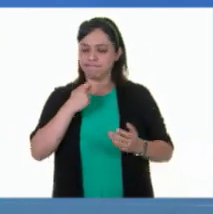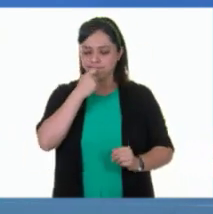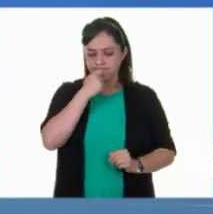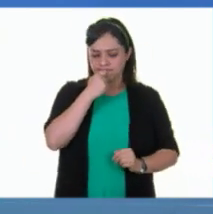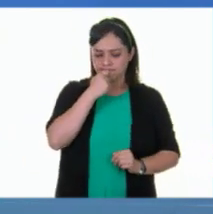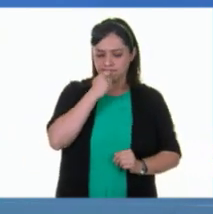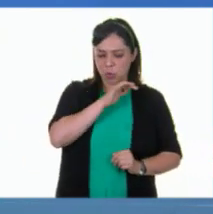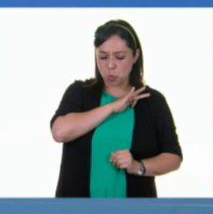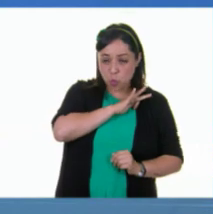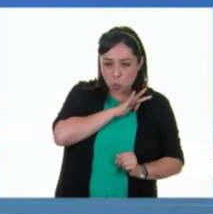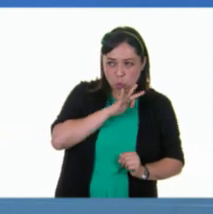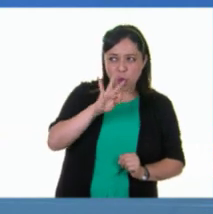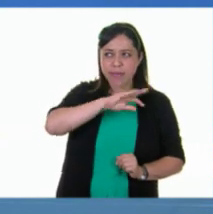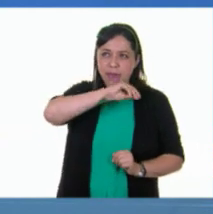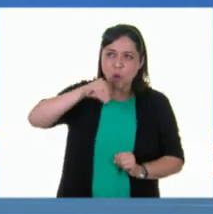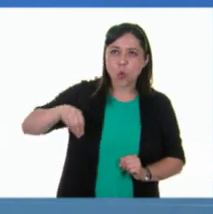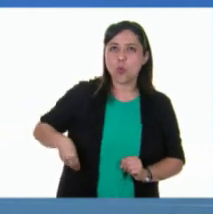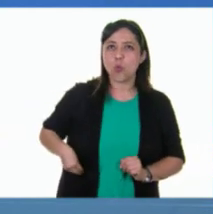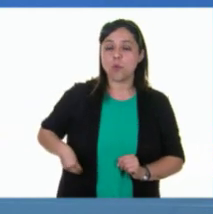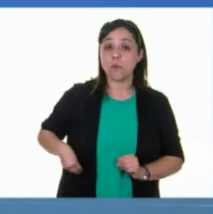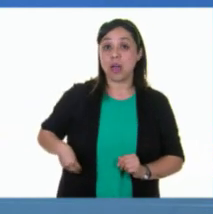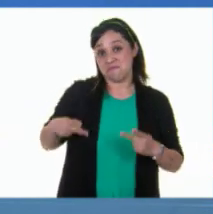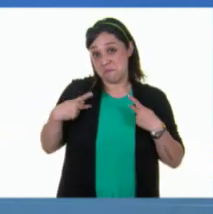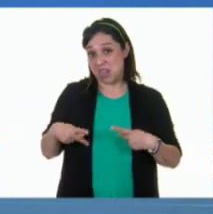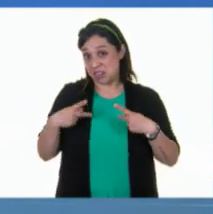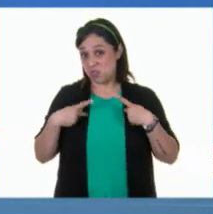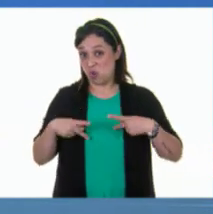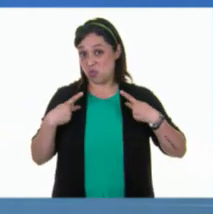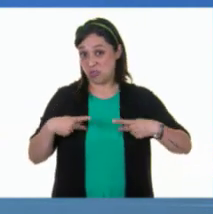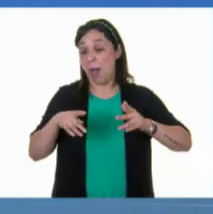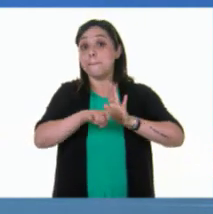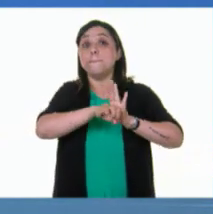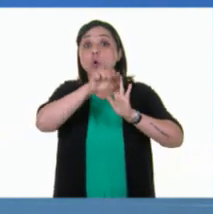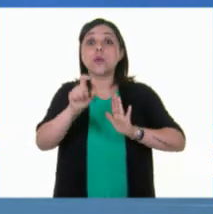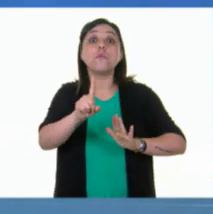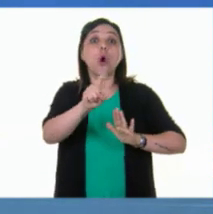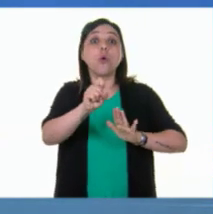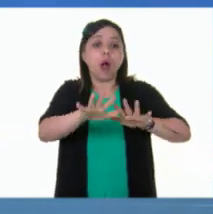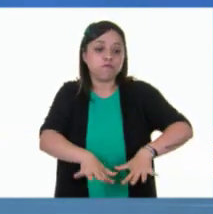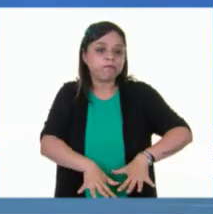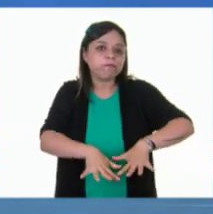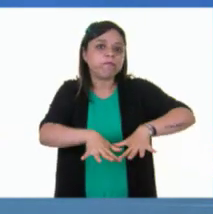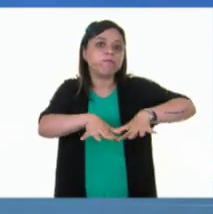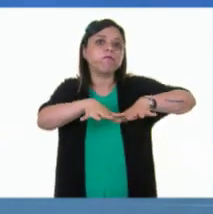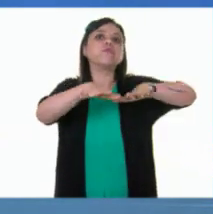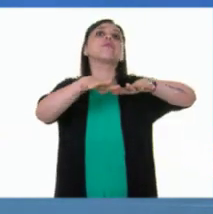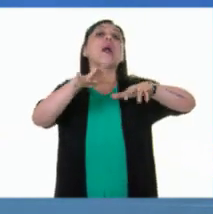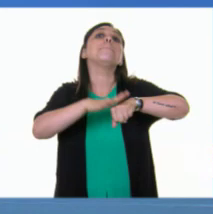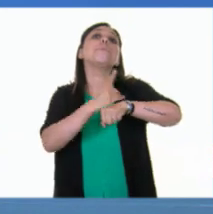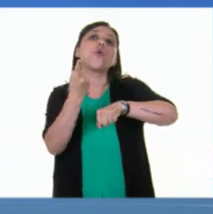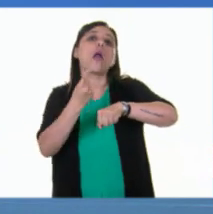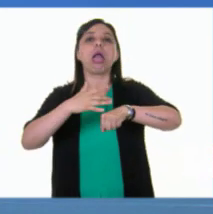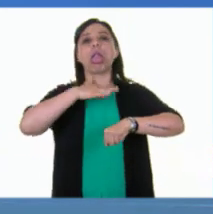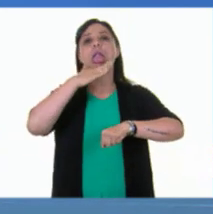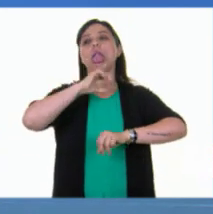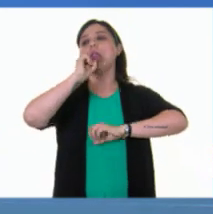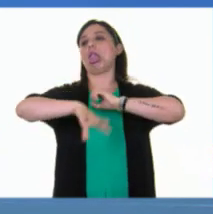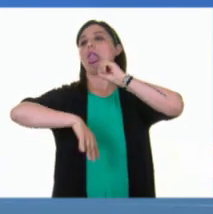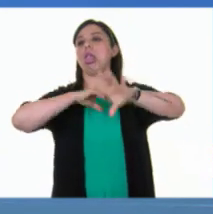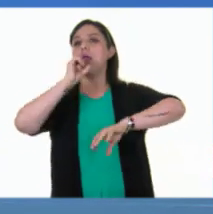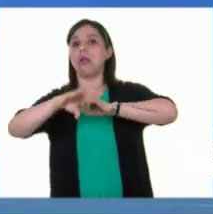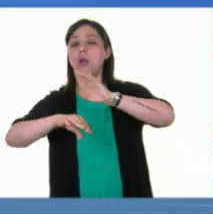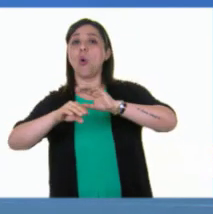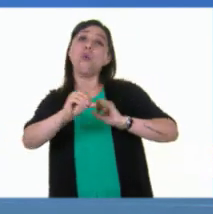pueden ser provocados por las personas, como las inundaciones por tirar basura. Pero hay otros que no, como